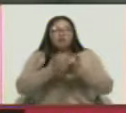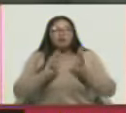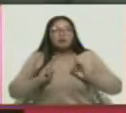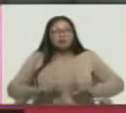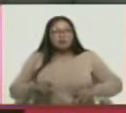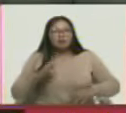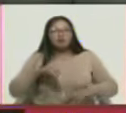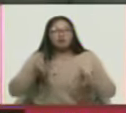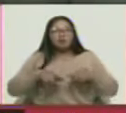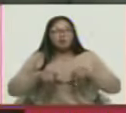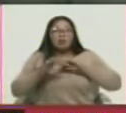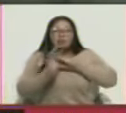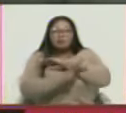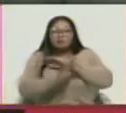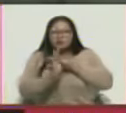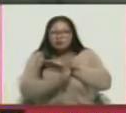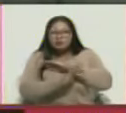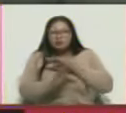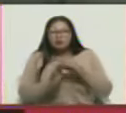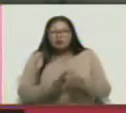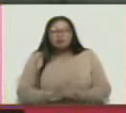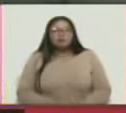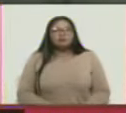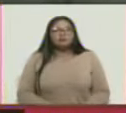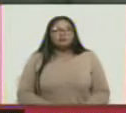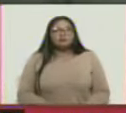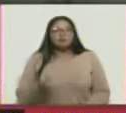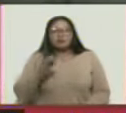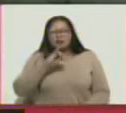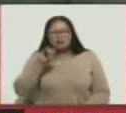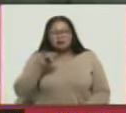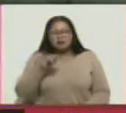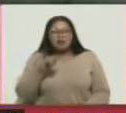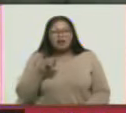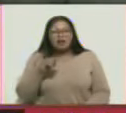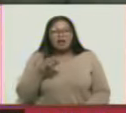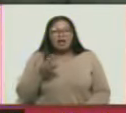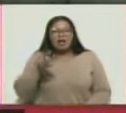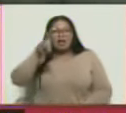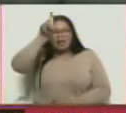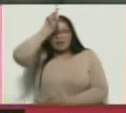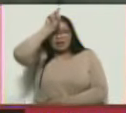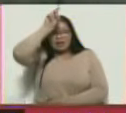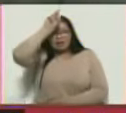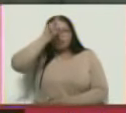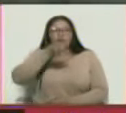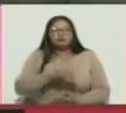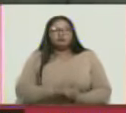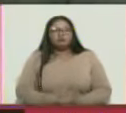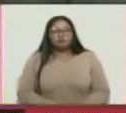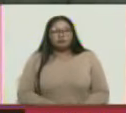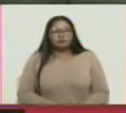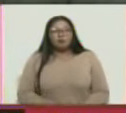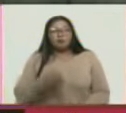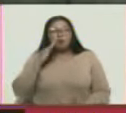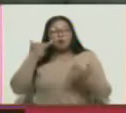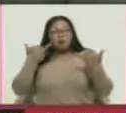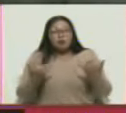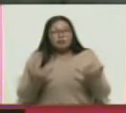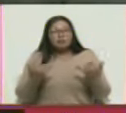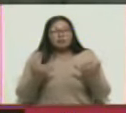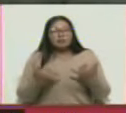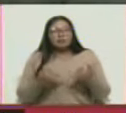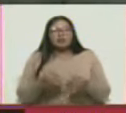la zona fronteriza con la franja de Gaza, está llegando a Egipto. Hasta el momento Israel permitió la entrada